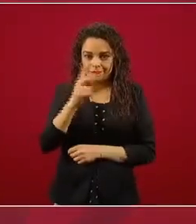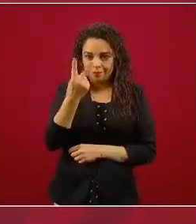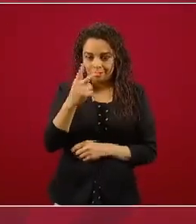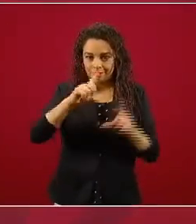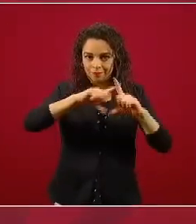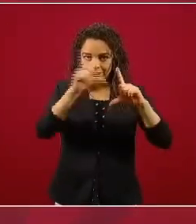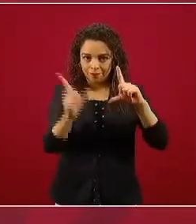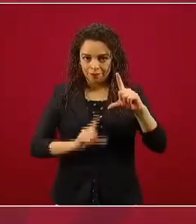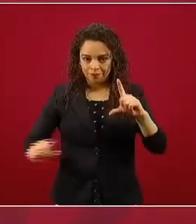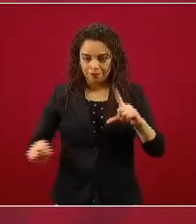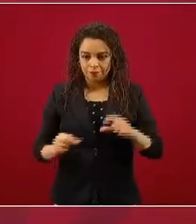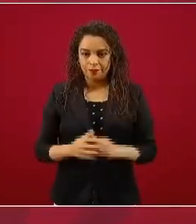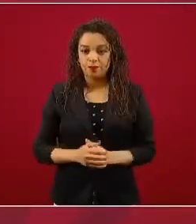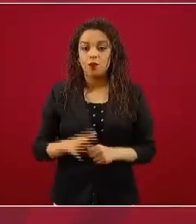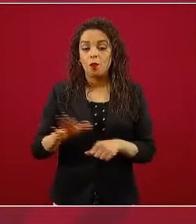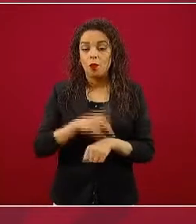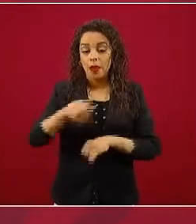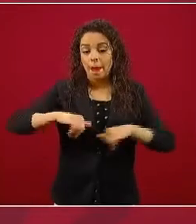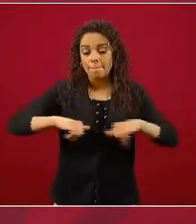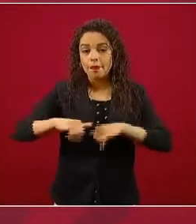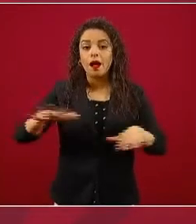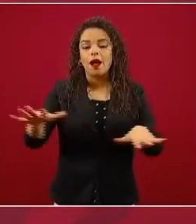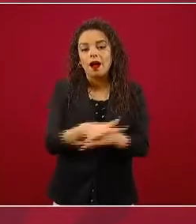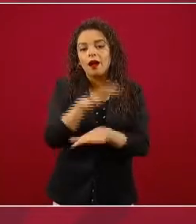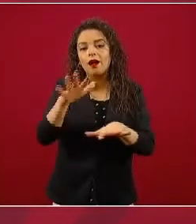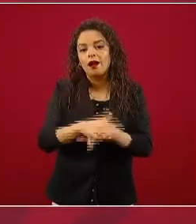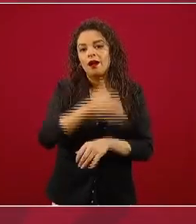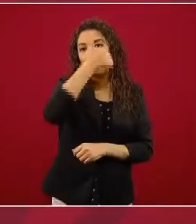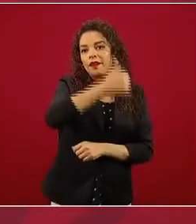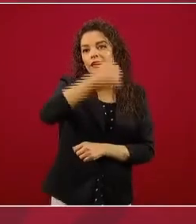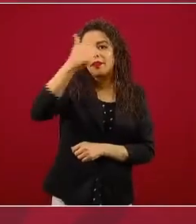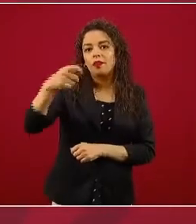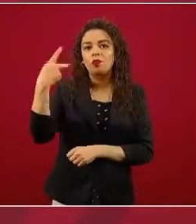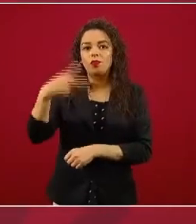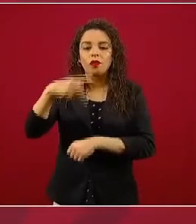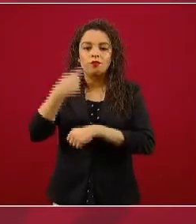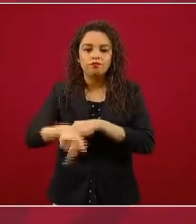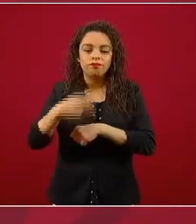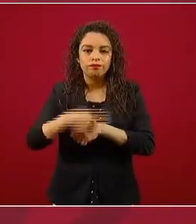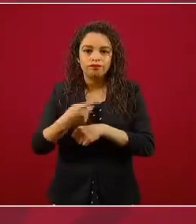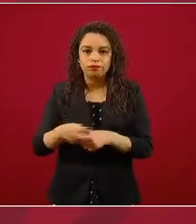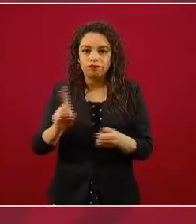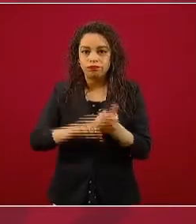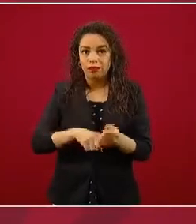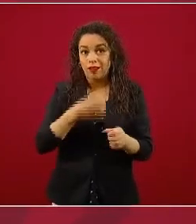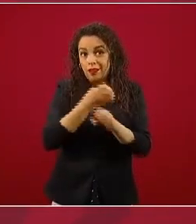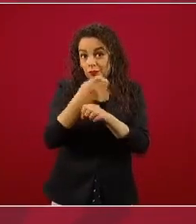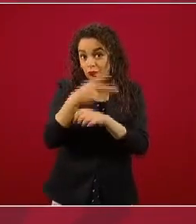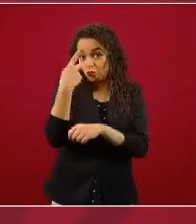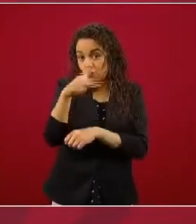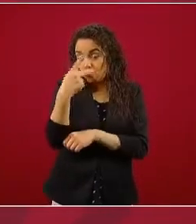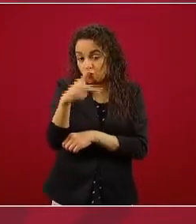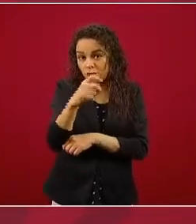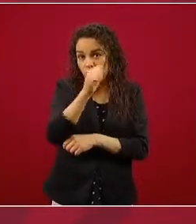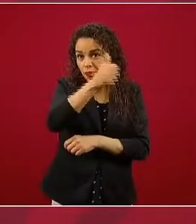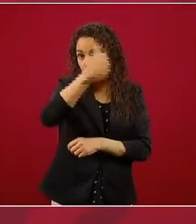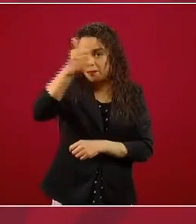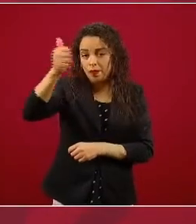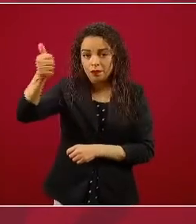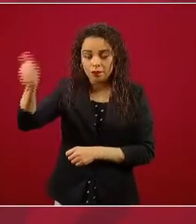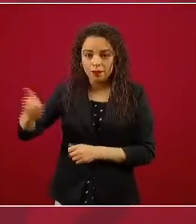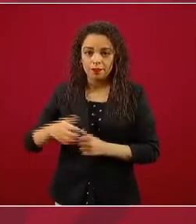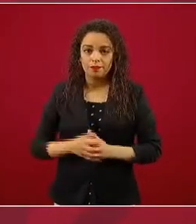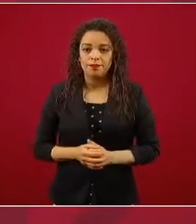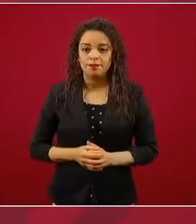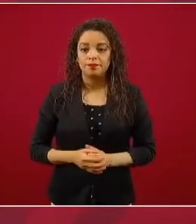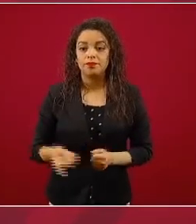cambiando estado por estado, y cada estado, de acuerdo a su nivel de riesgo, semanalmente va a ser notificado por la Autoridad Sanitaria